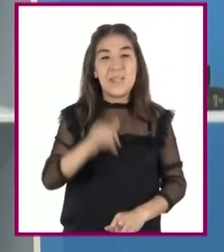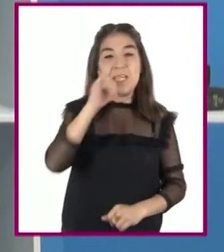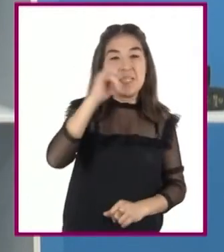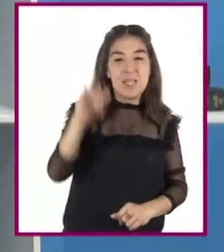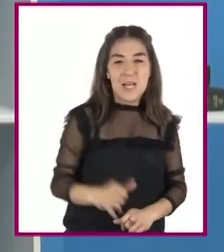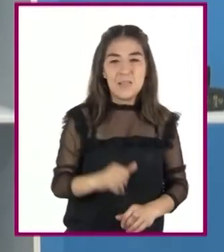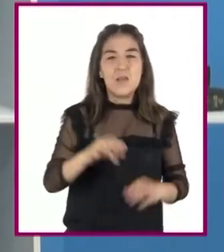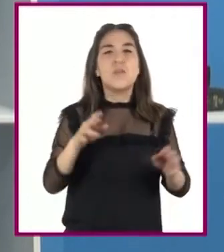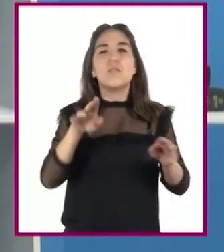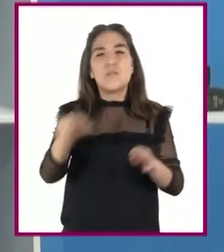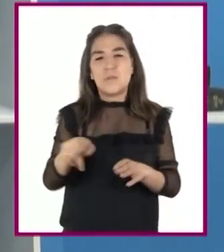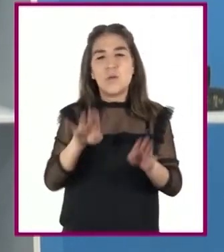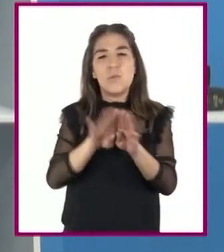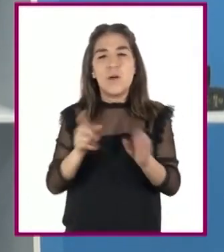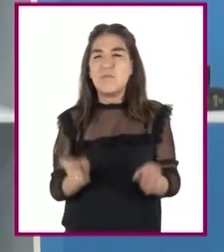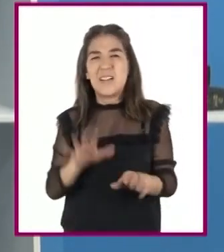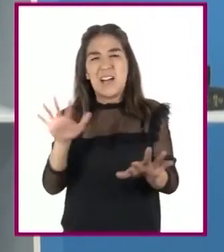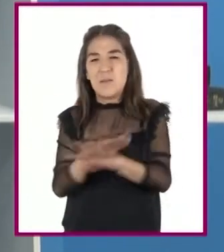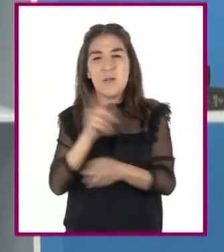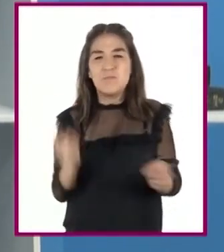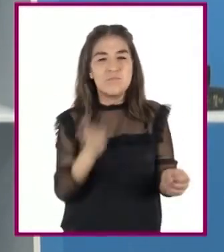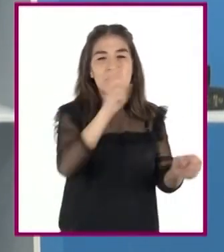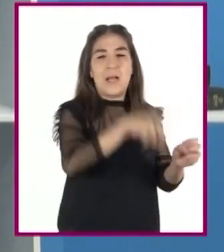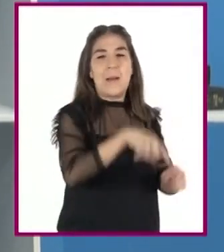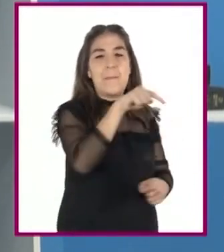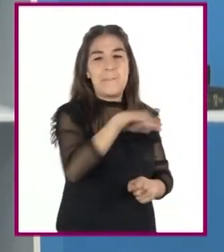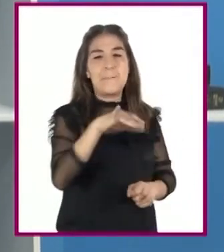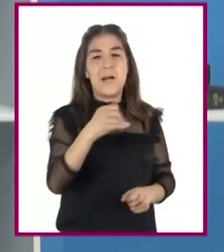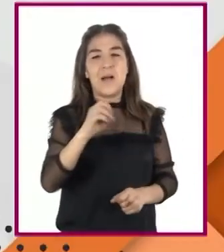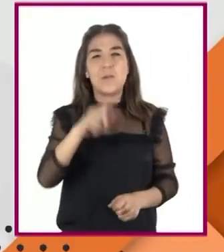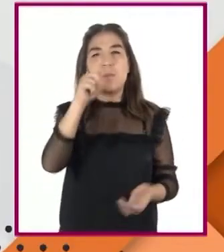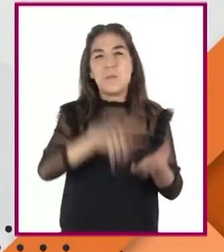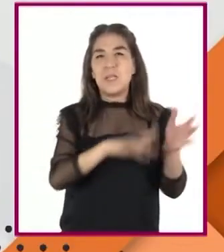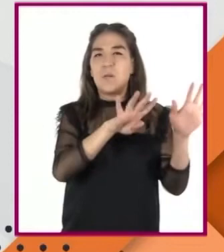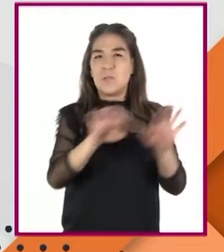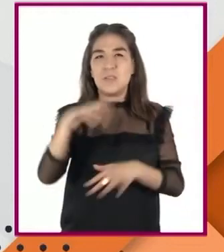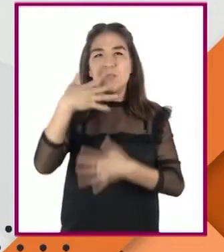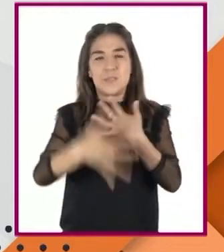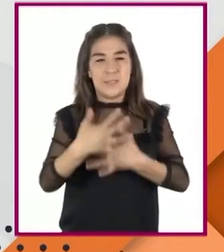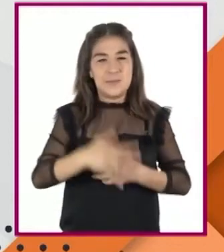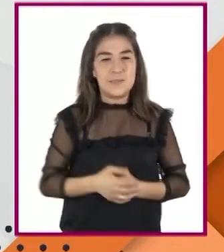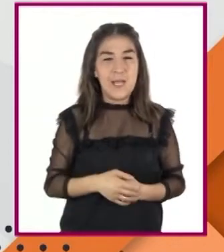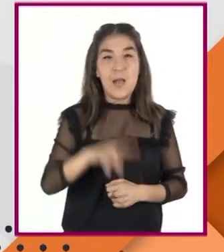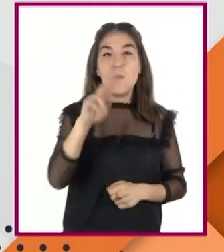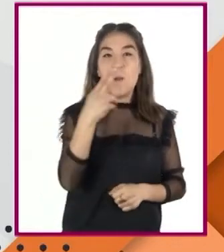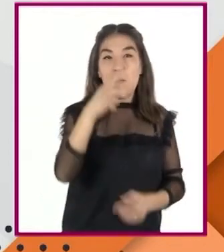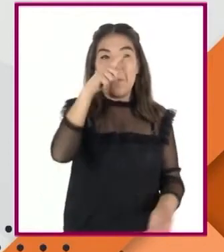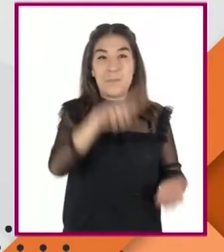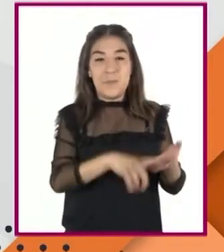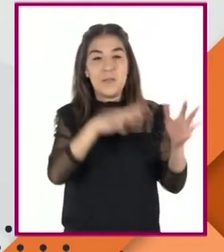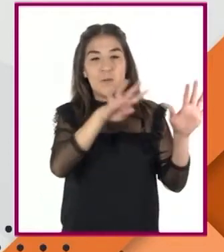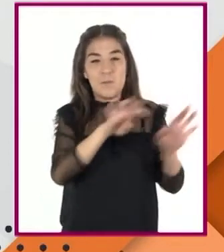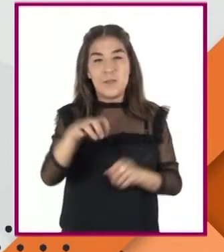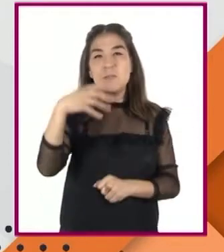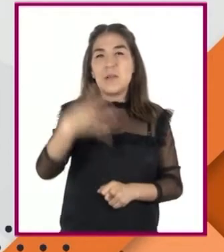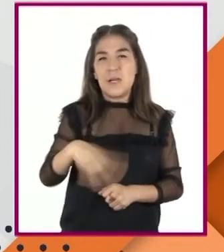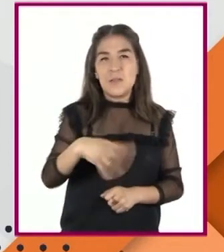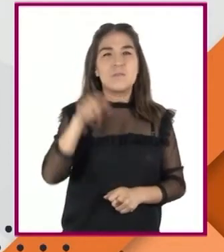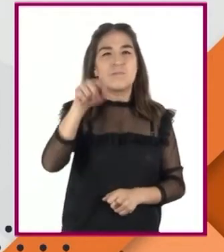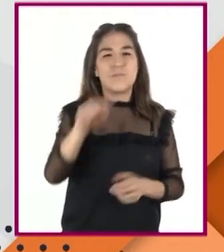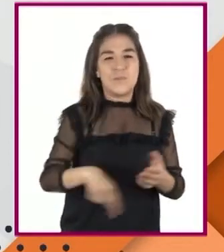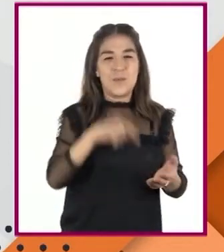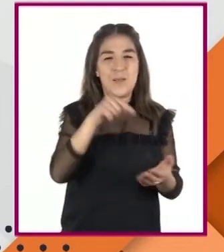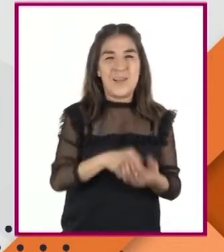se cambió al bando de los aliados en mayo de 1915. En noviembre de 1914, el